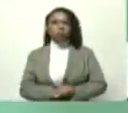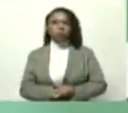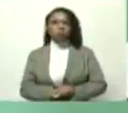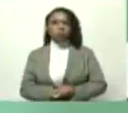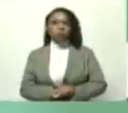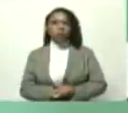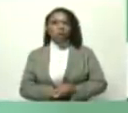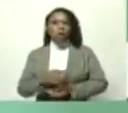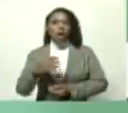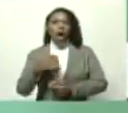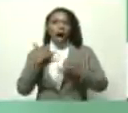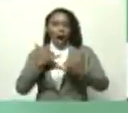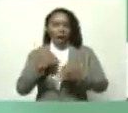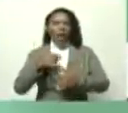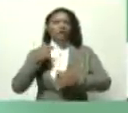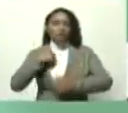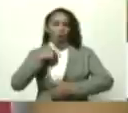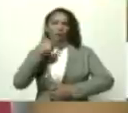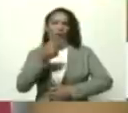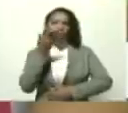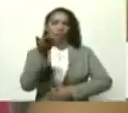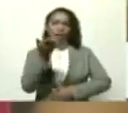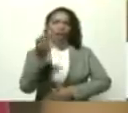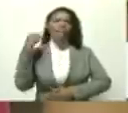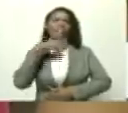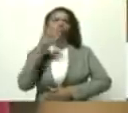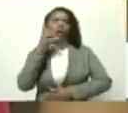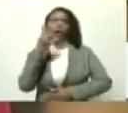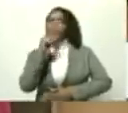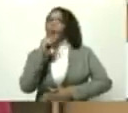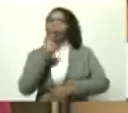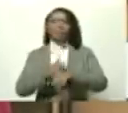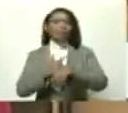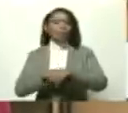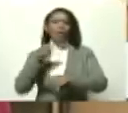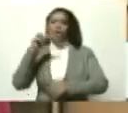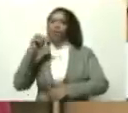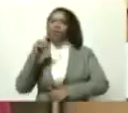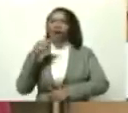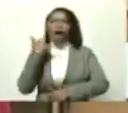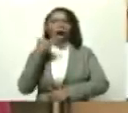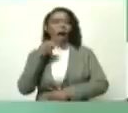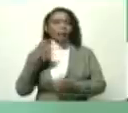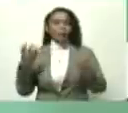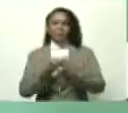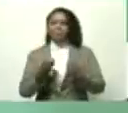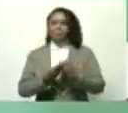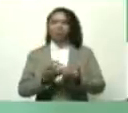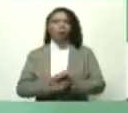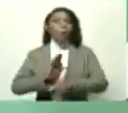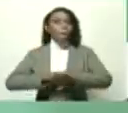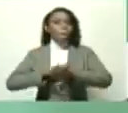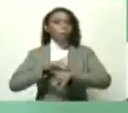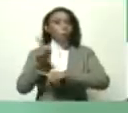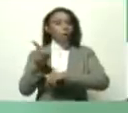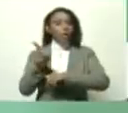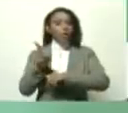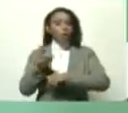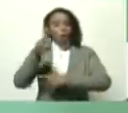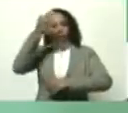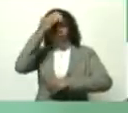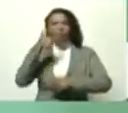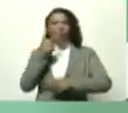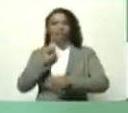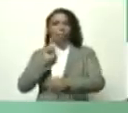Yo ahora le digo a usted, Madeleine, que Iván Duque ya no tiene tiempo y nunca ha tenido cojones. Por eso Trump le dice lo que le